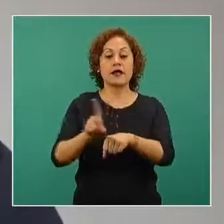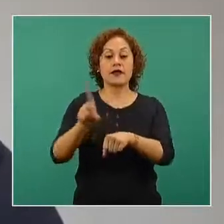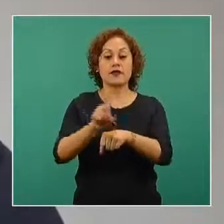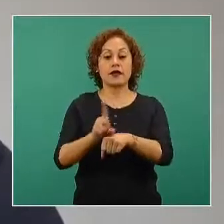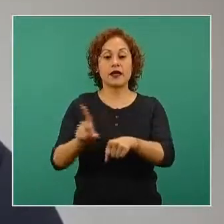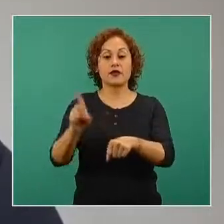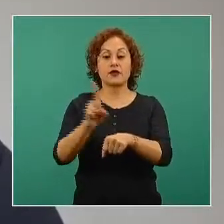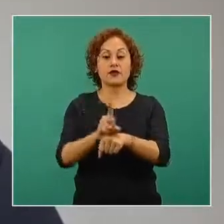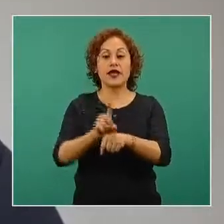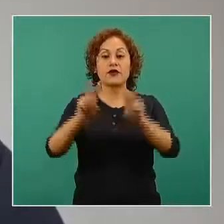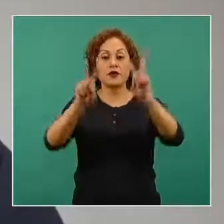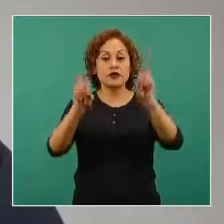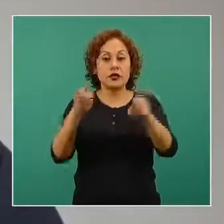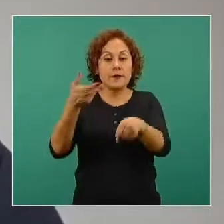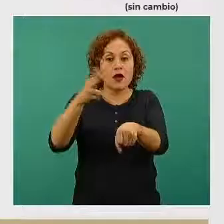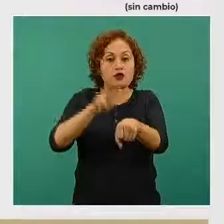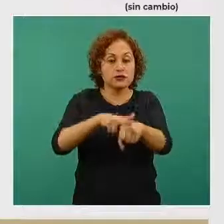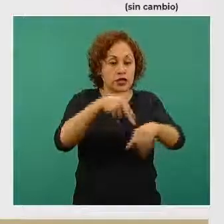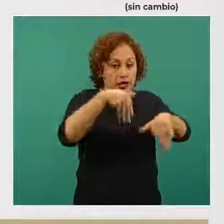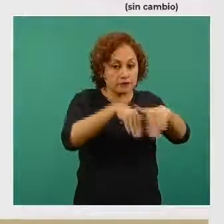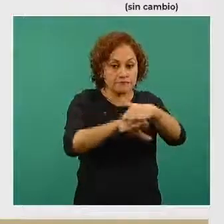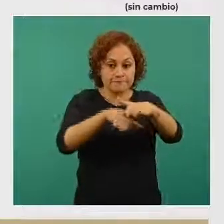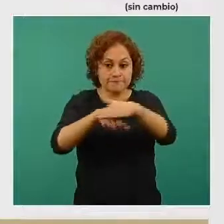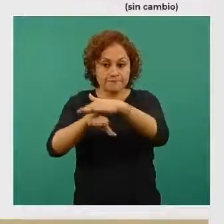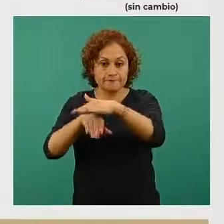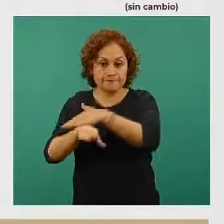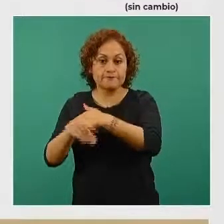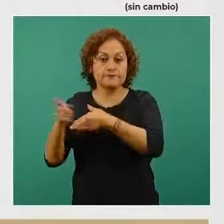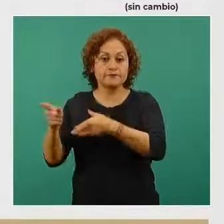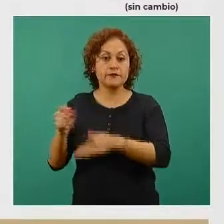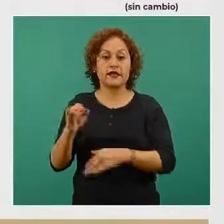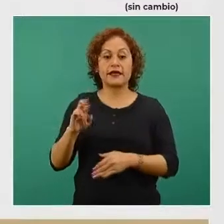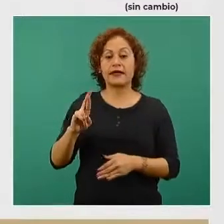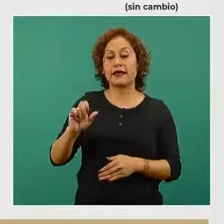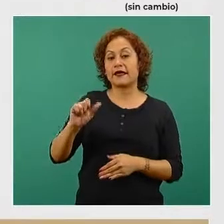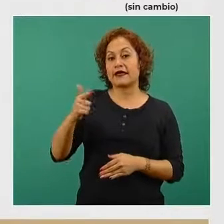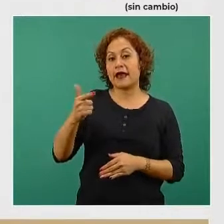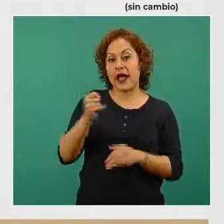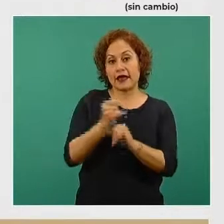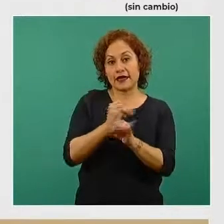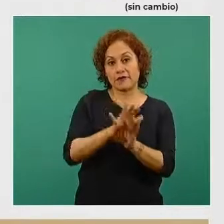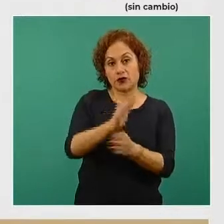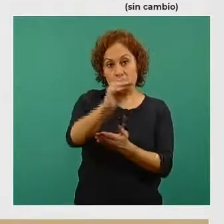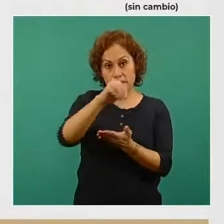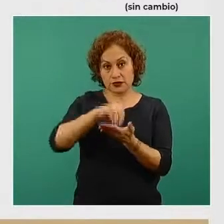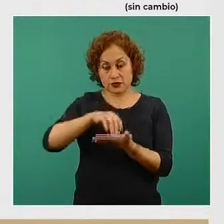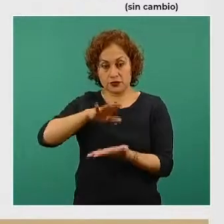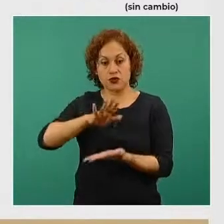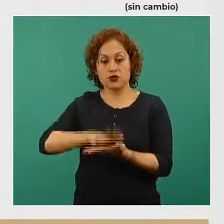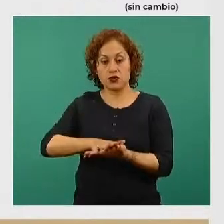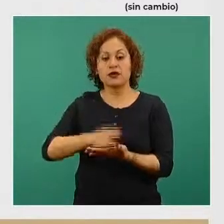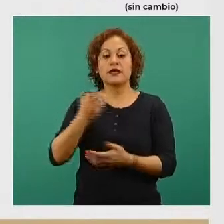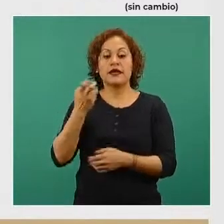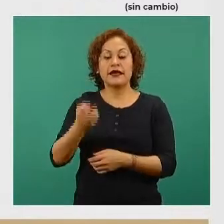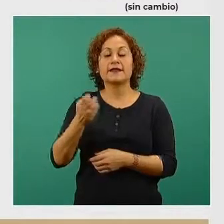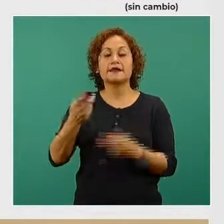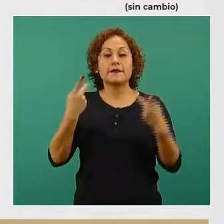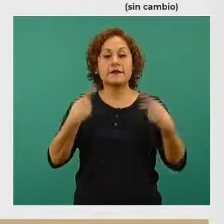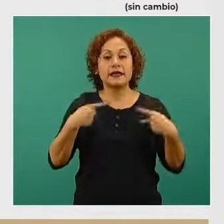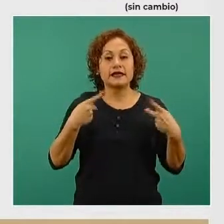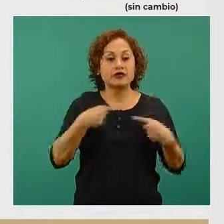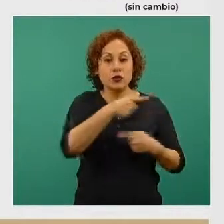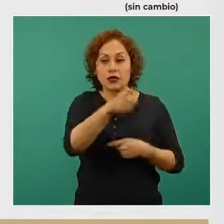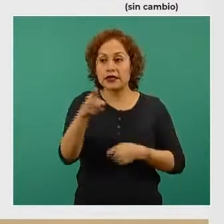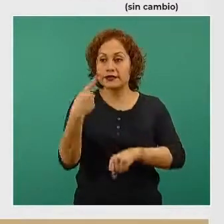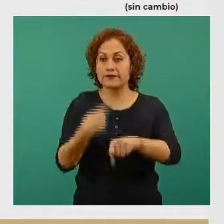nacional. En este sistema, la red IRAG, porque es infección respiratoria aguda grave, todas las unidades